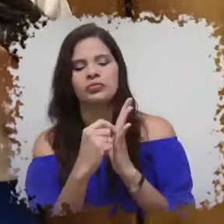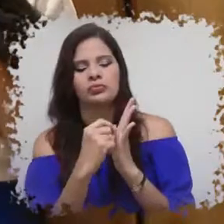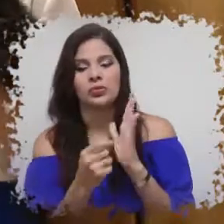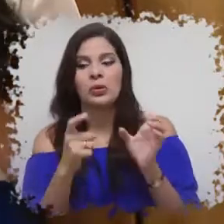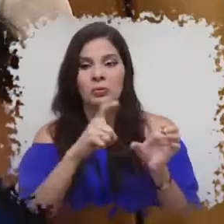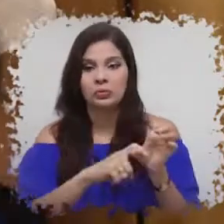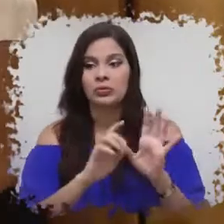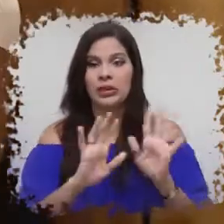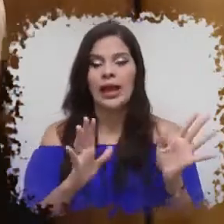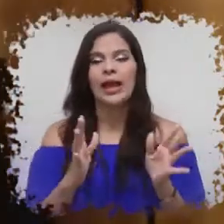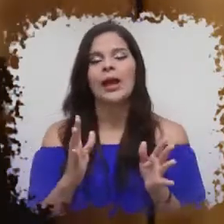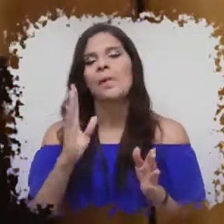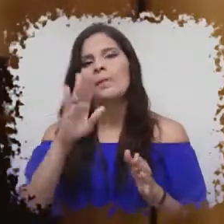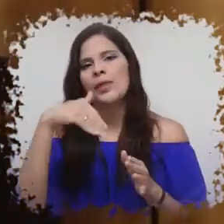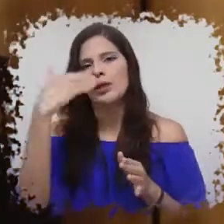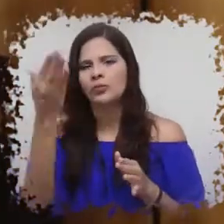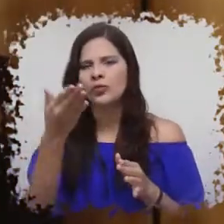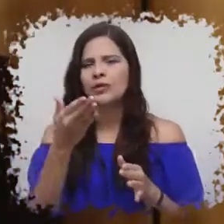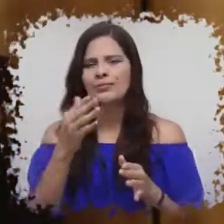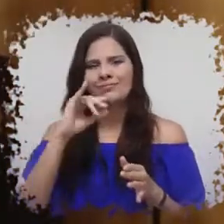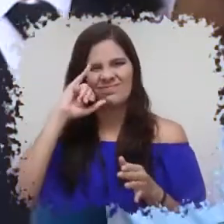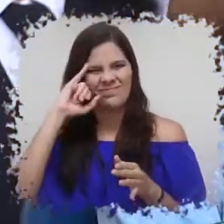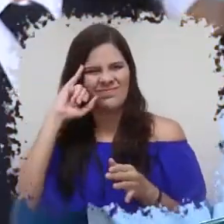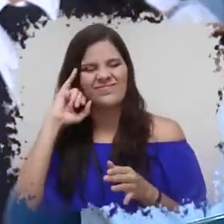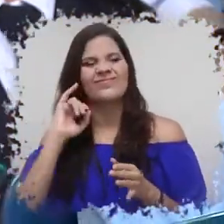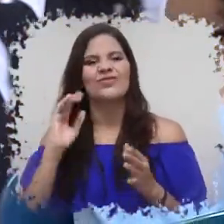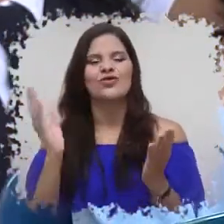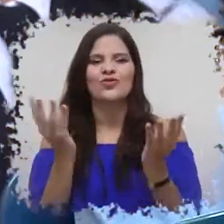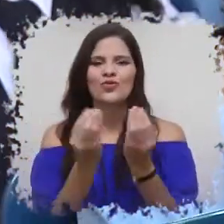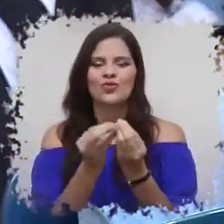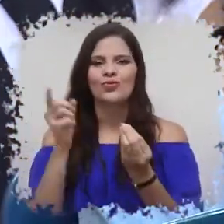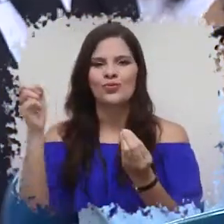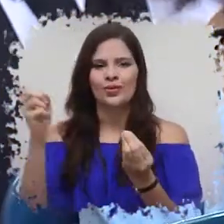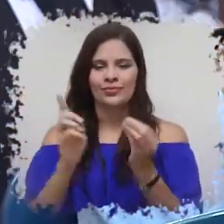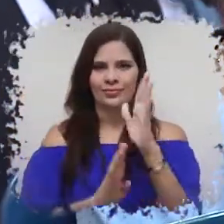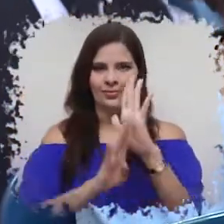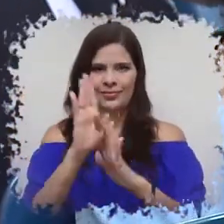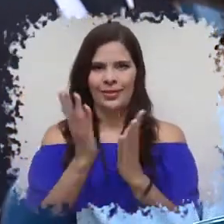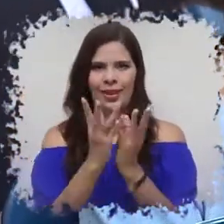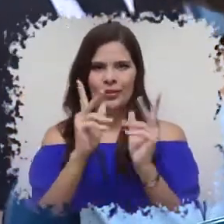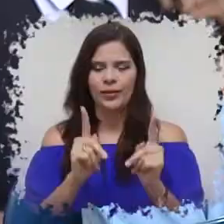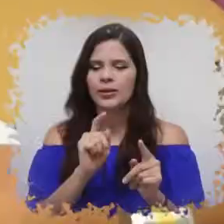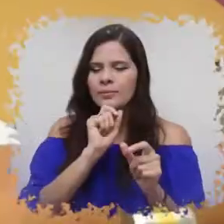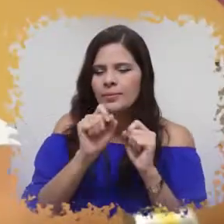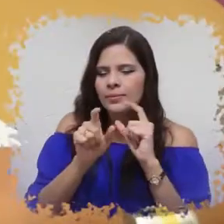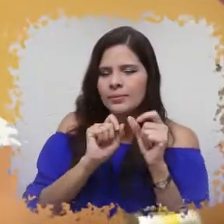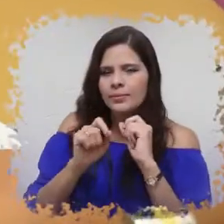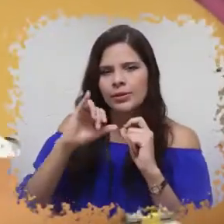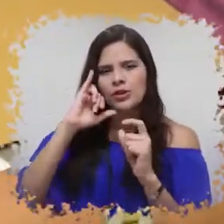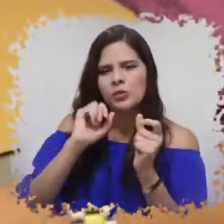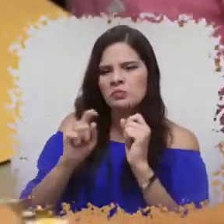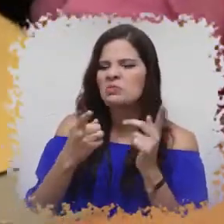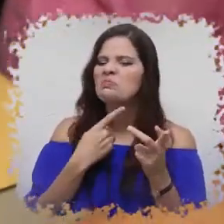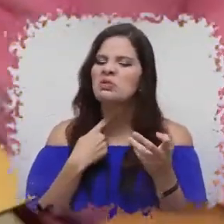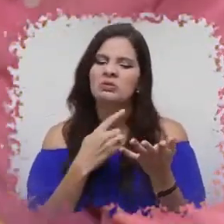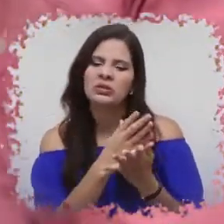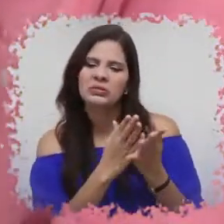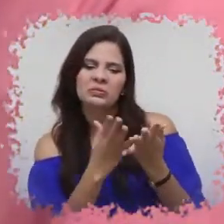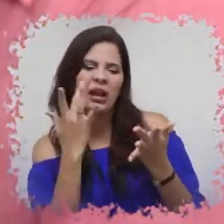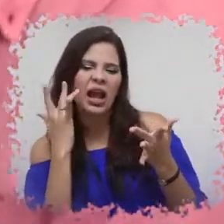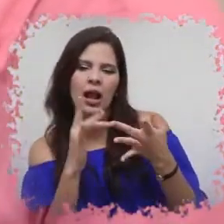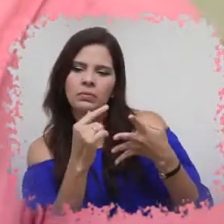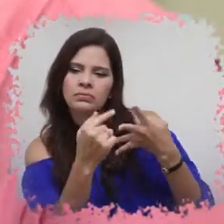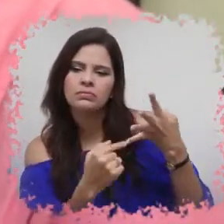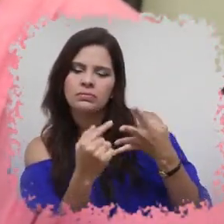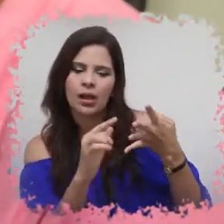a qué carreras ingresar. Posteriormente se realizará el examen de vocacionalidad efectuado por el Grupo de Desarrollo Estudiantil,